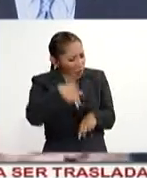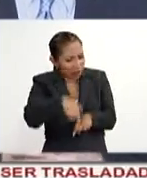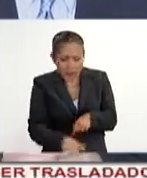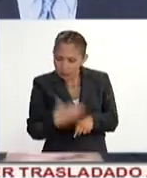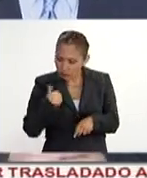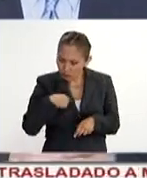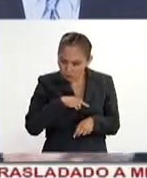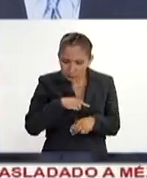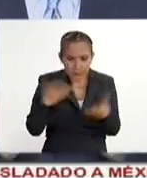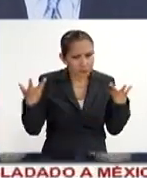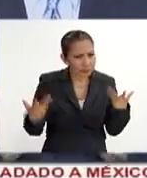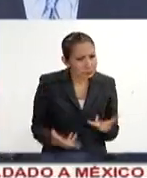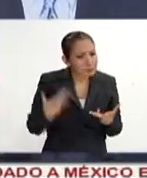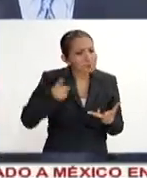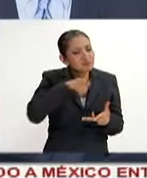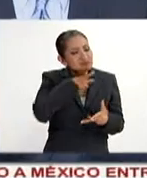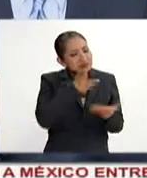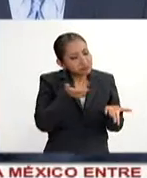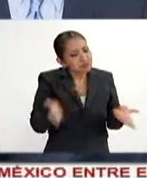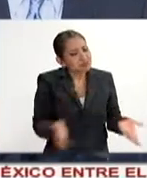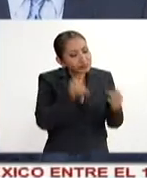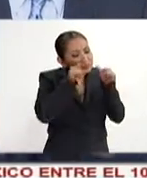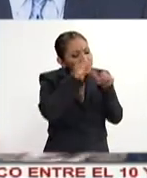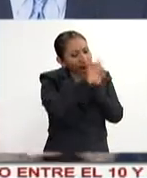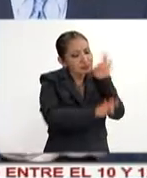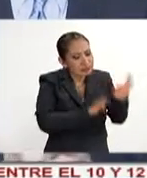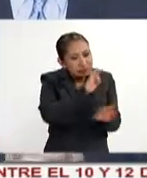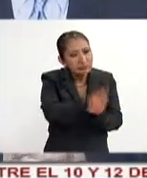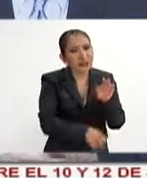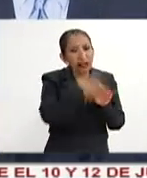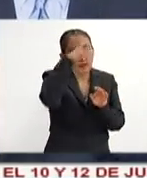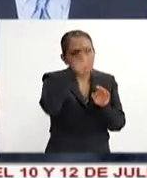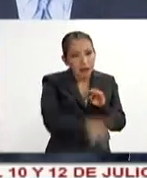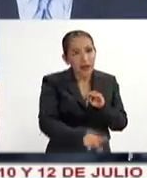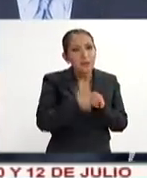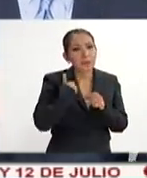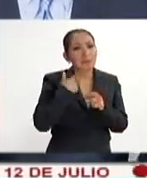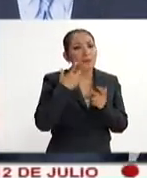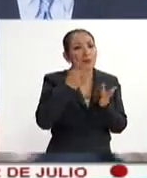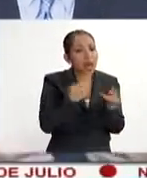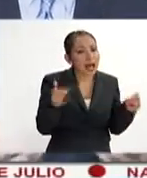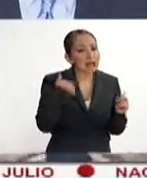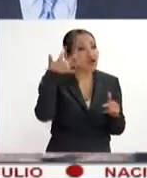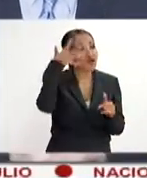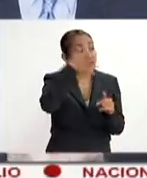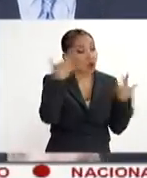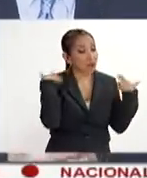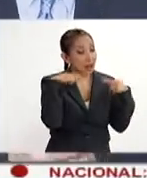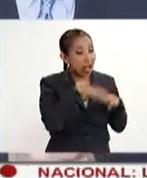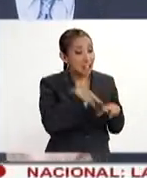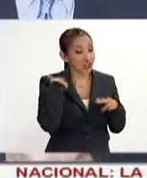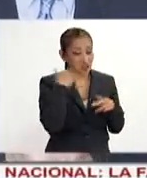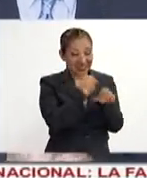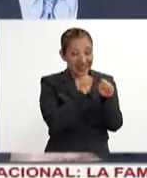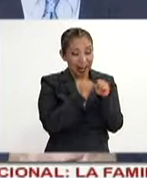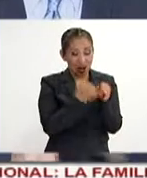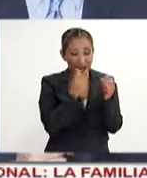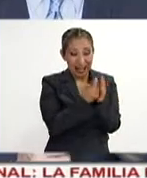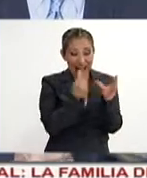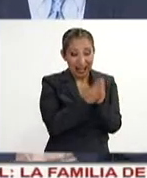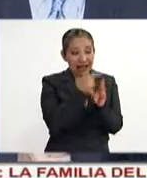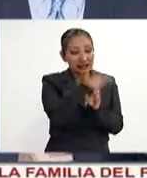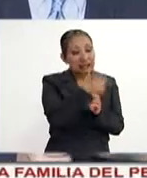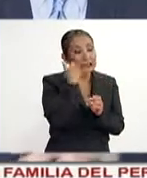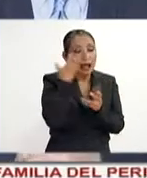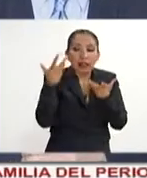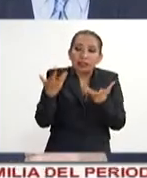vamos a tener acciones para la lengua francesa en México para que haya más futuros maestros que tengan el